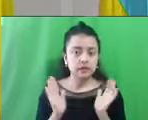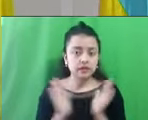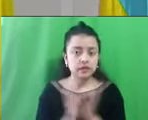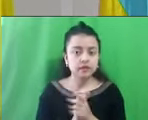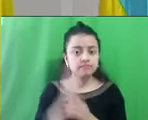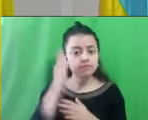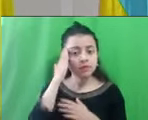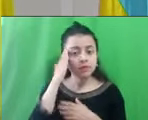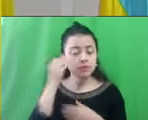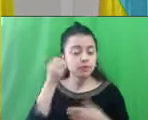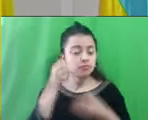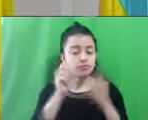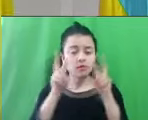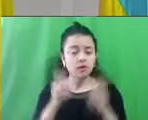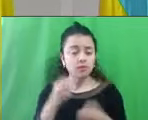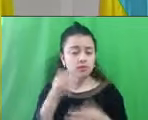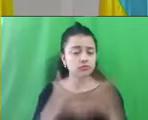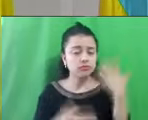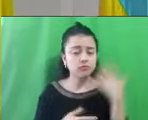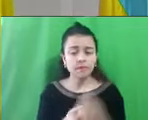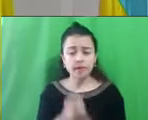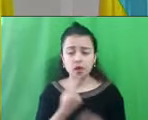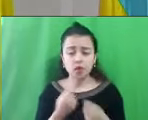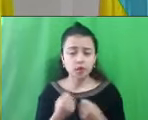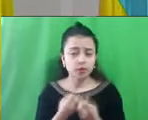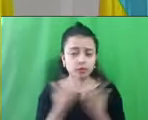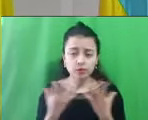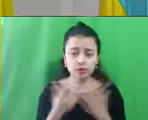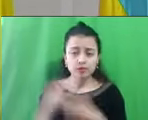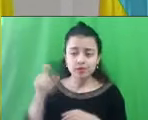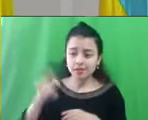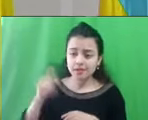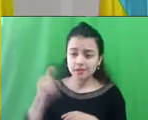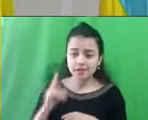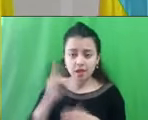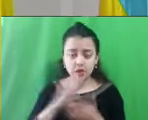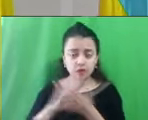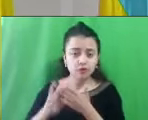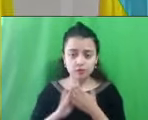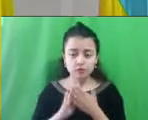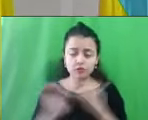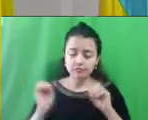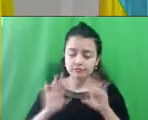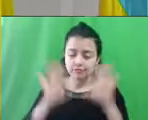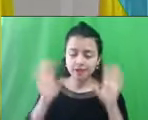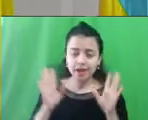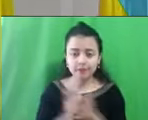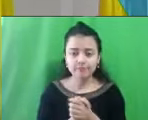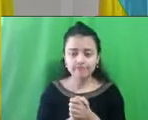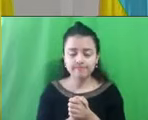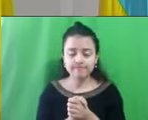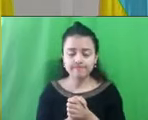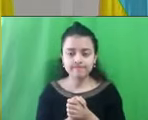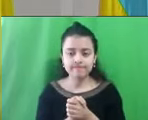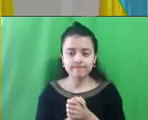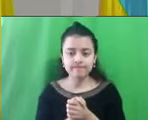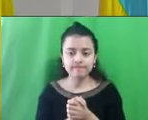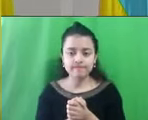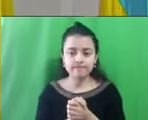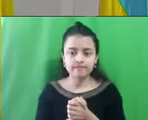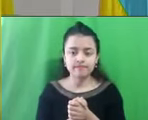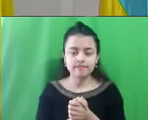las inquietudes, las necesidades que existen en nuestro municipio. Y claro que